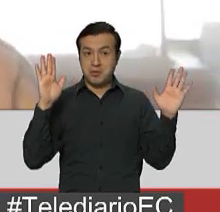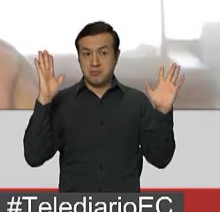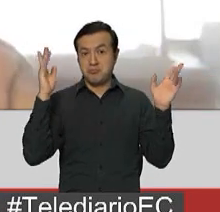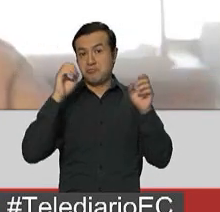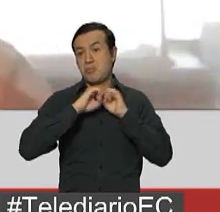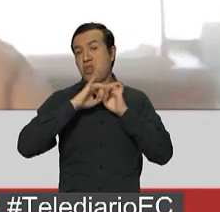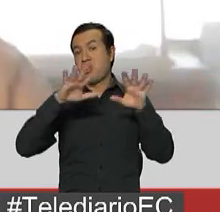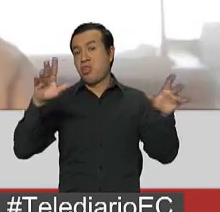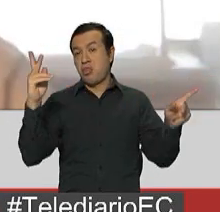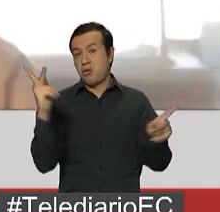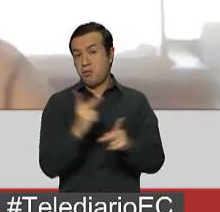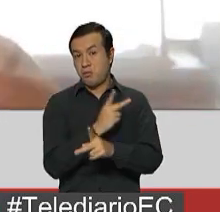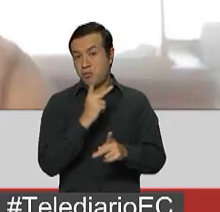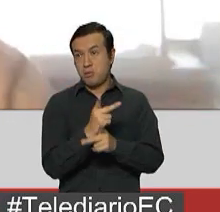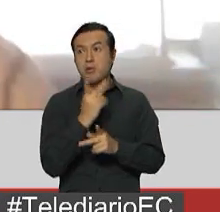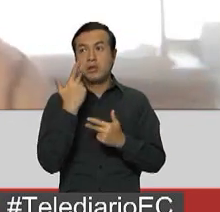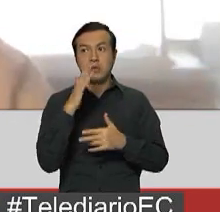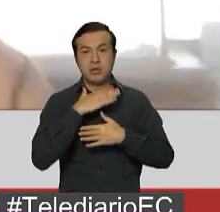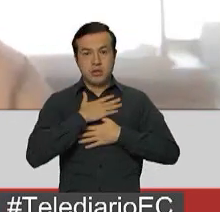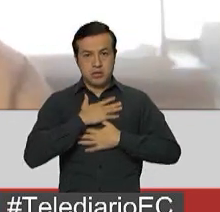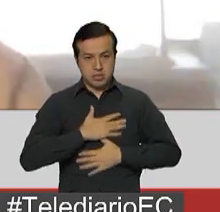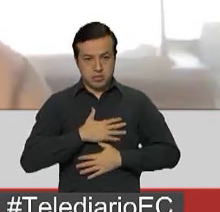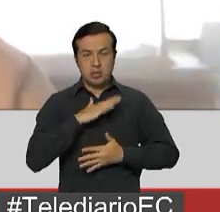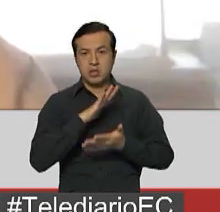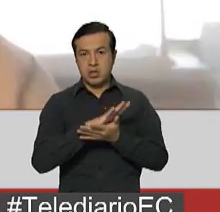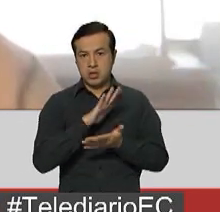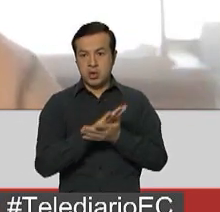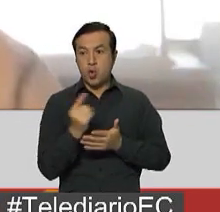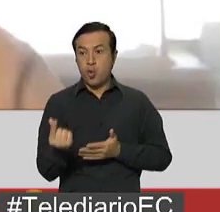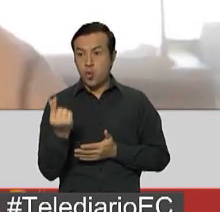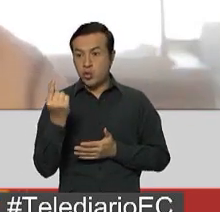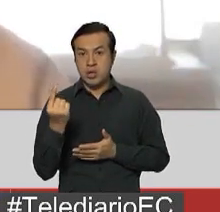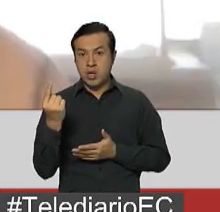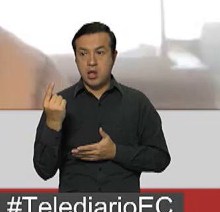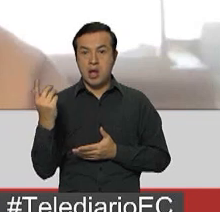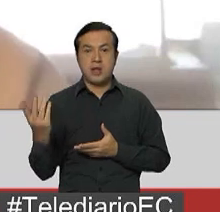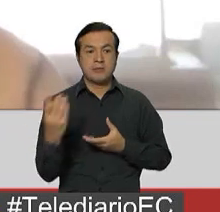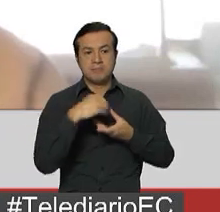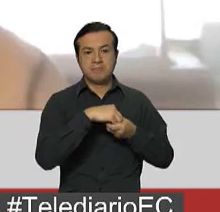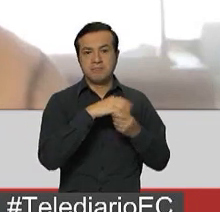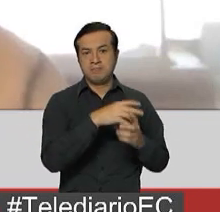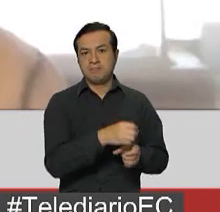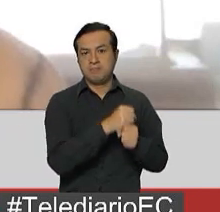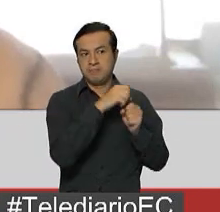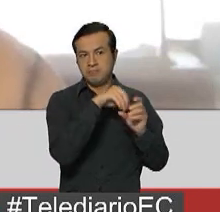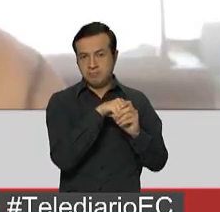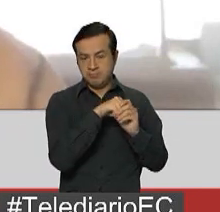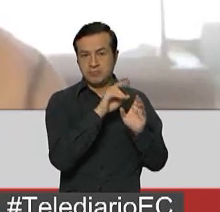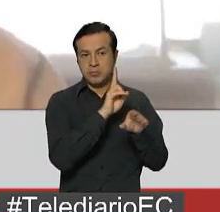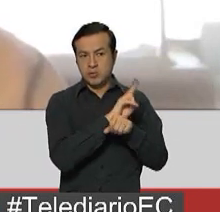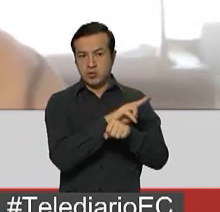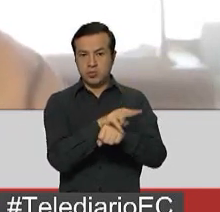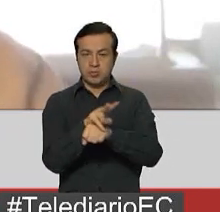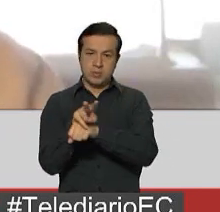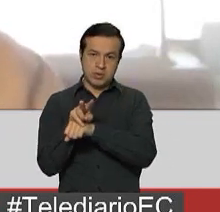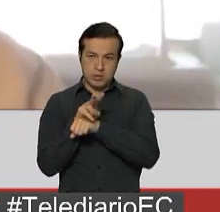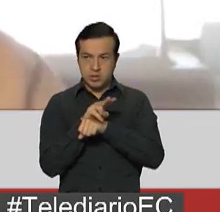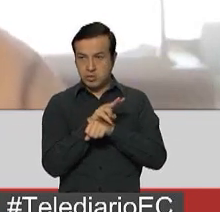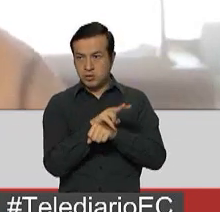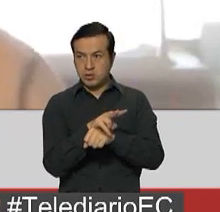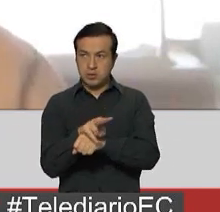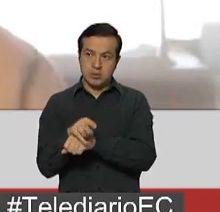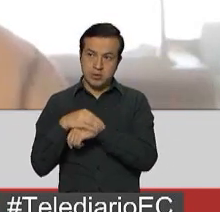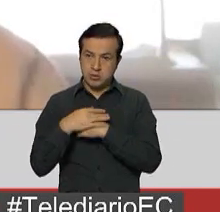pero nos toma un poquito más robustos de lo que hubiéramos estado entonces la superintendencia a través